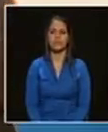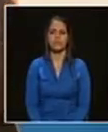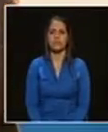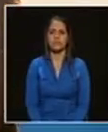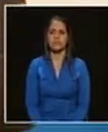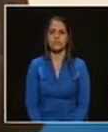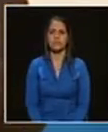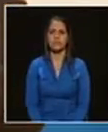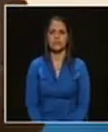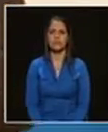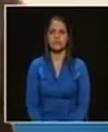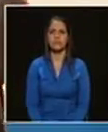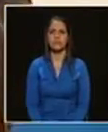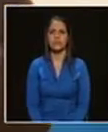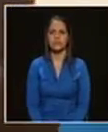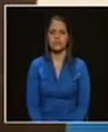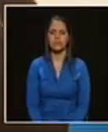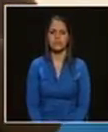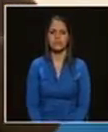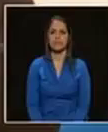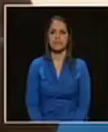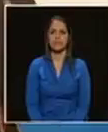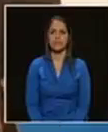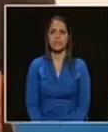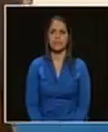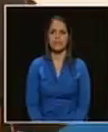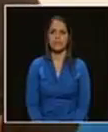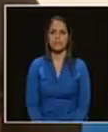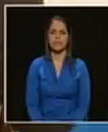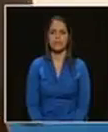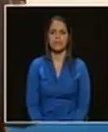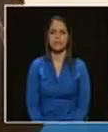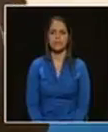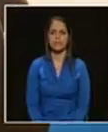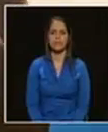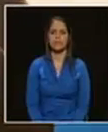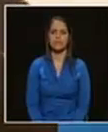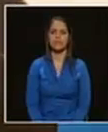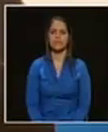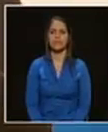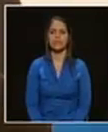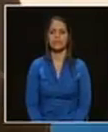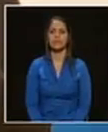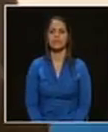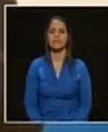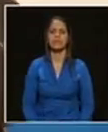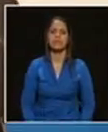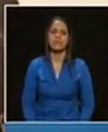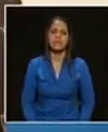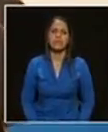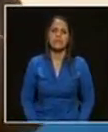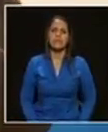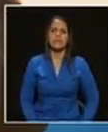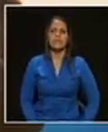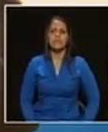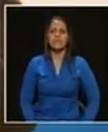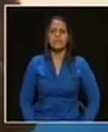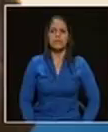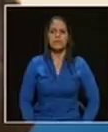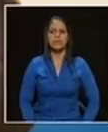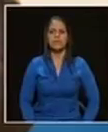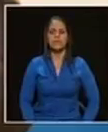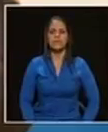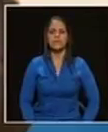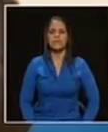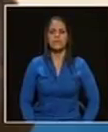sabemos nada de salud, no tenemos como el acceso a esta información y aprendemos mucho de esto, pero ¿qué es lo que